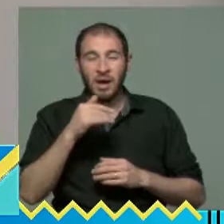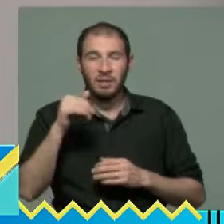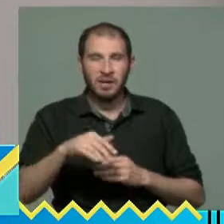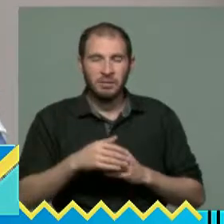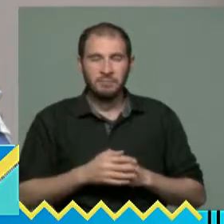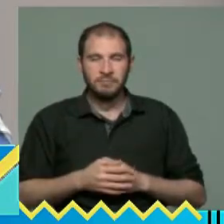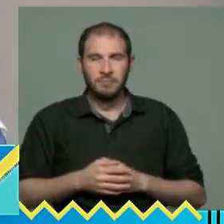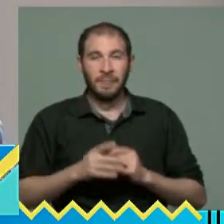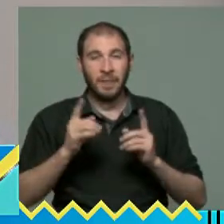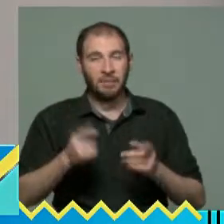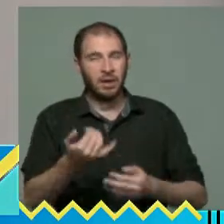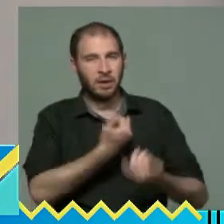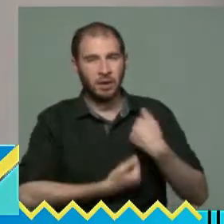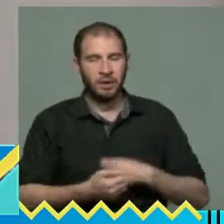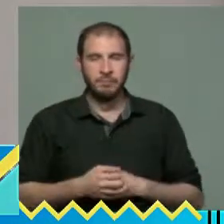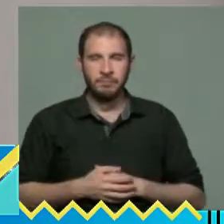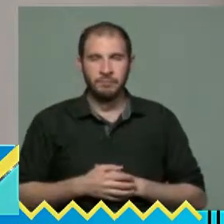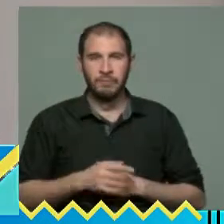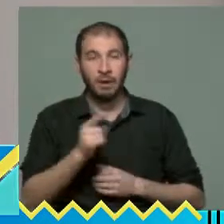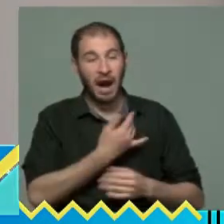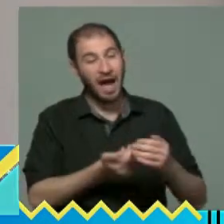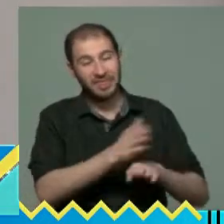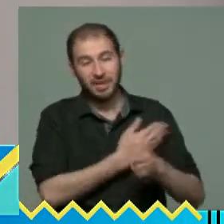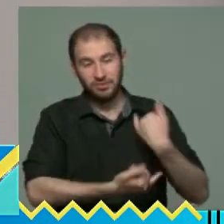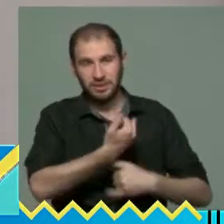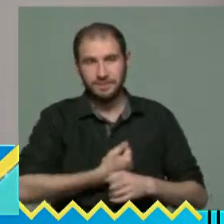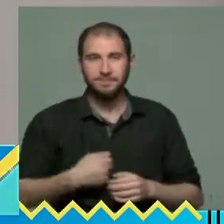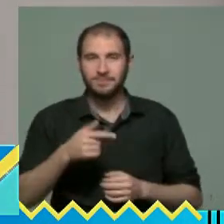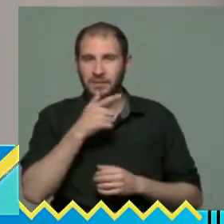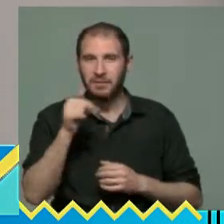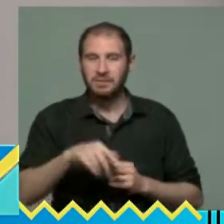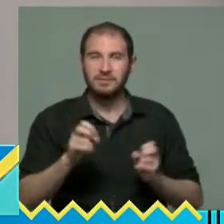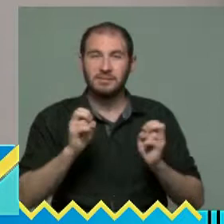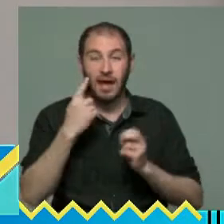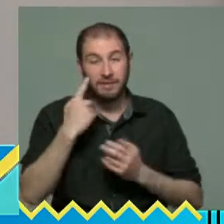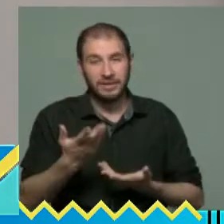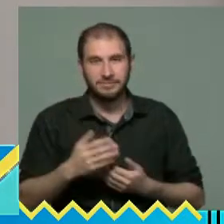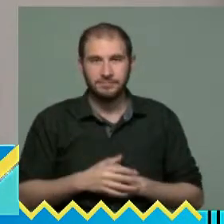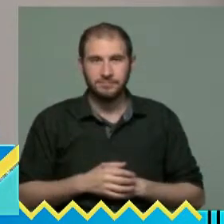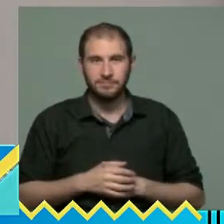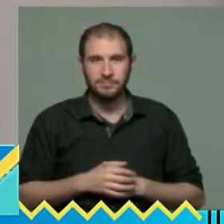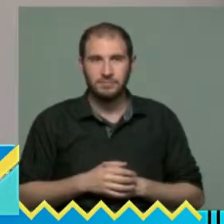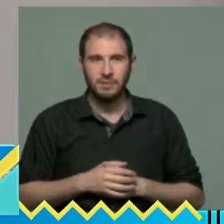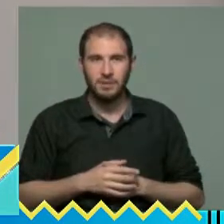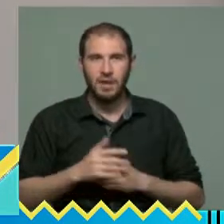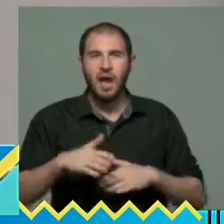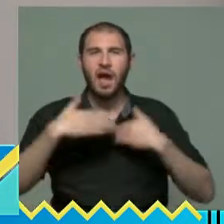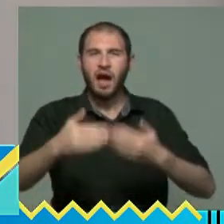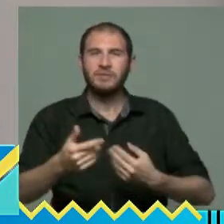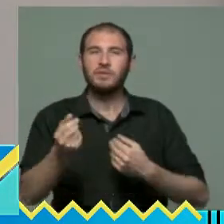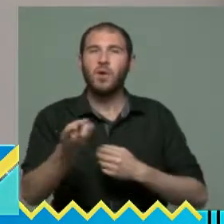estaba incluso volviendo a lo que decían antes, para mí hay que ver también cuánto quiere avanzar